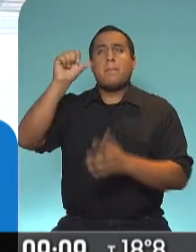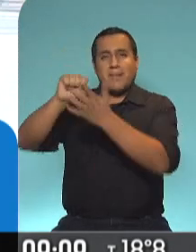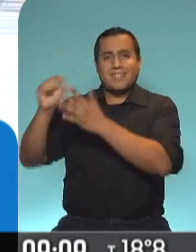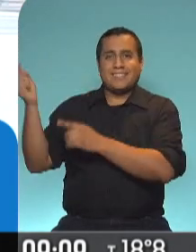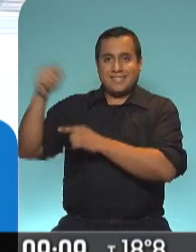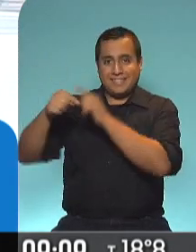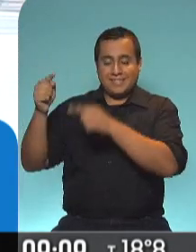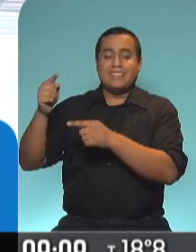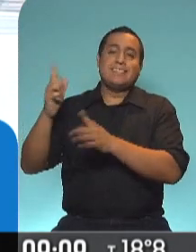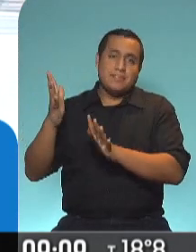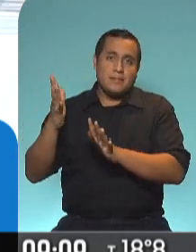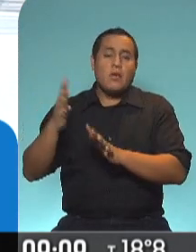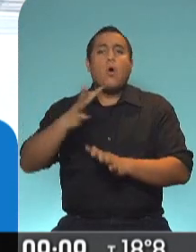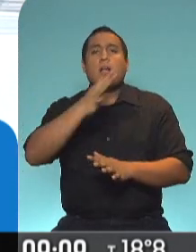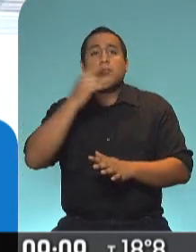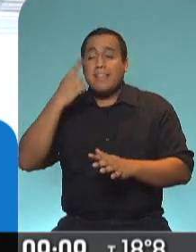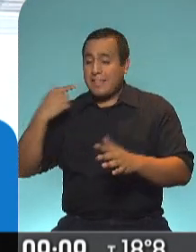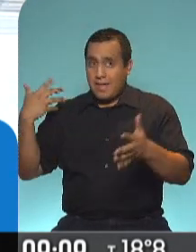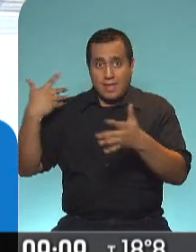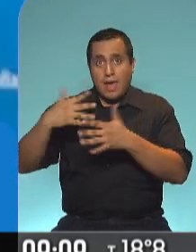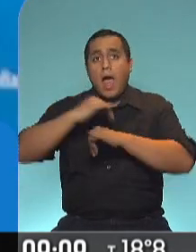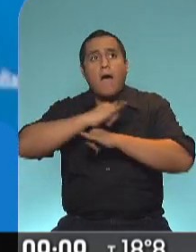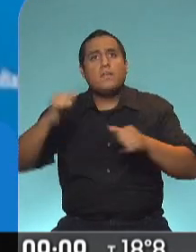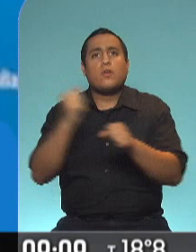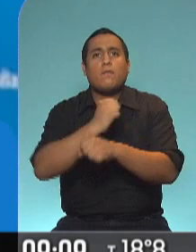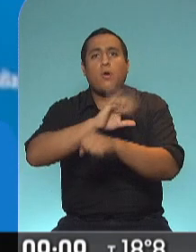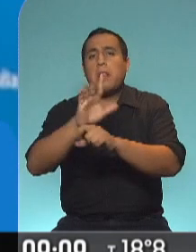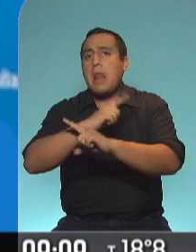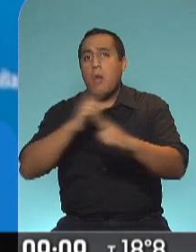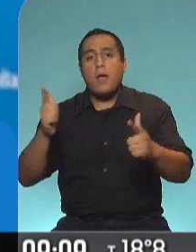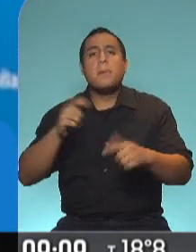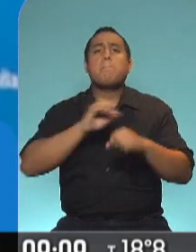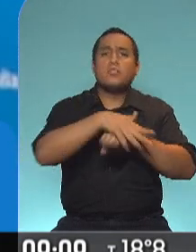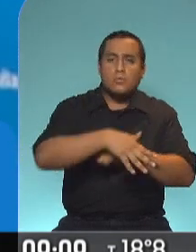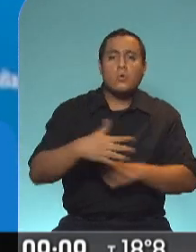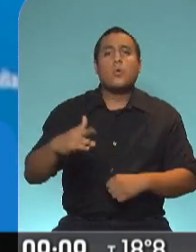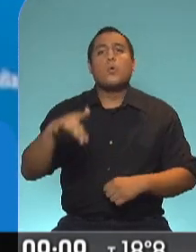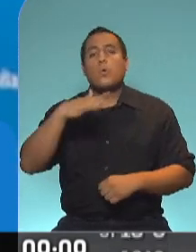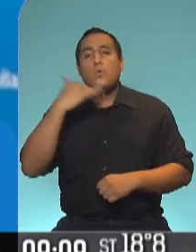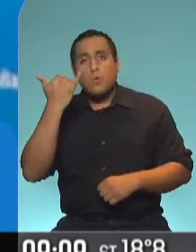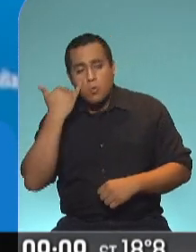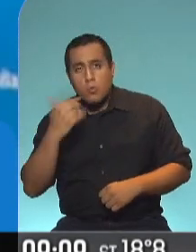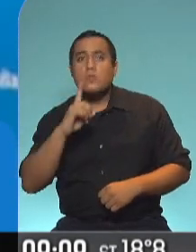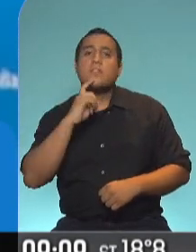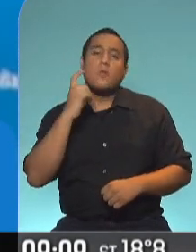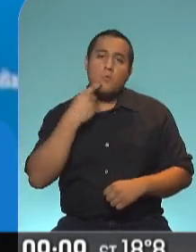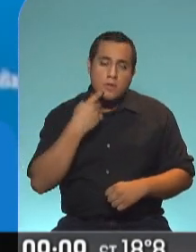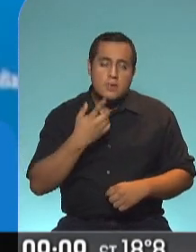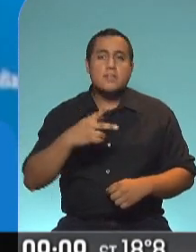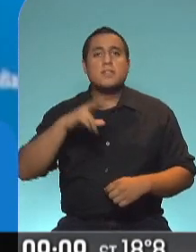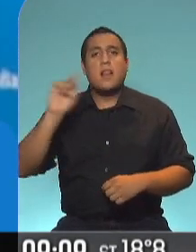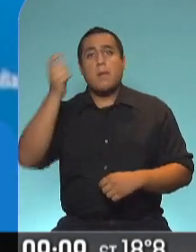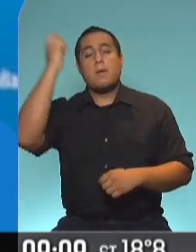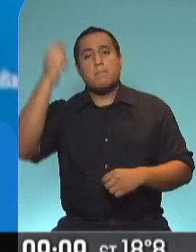14 días sin denunciar y confirmar casos tenemos en misiones jujuy san luis la pampa chubut